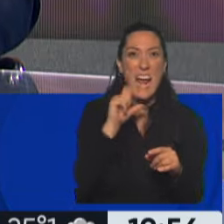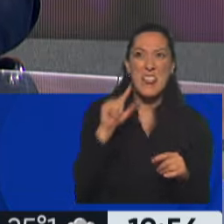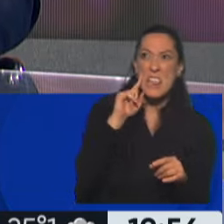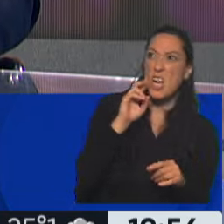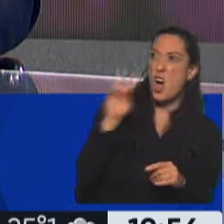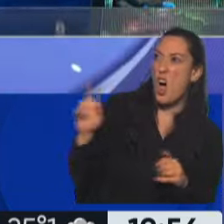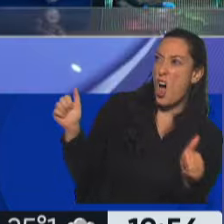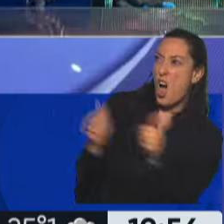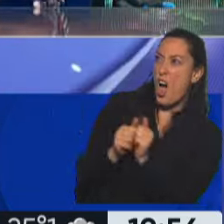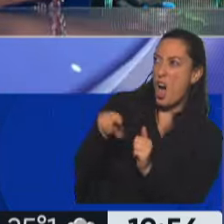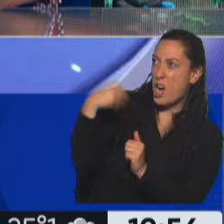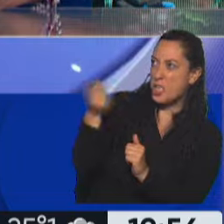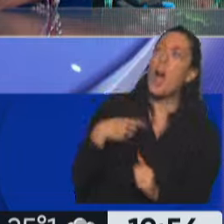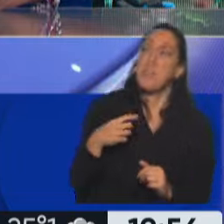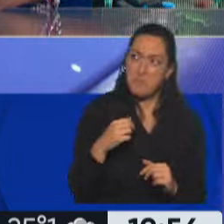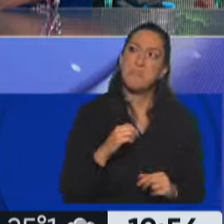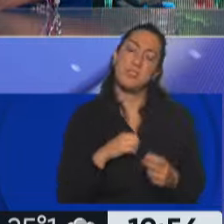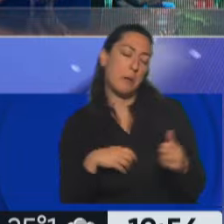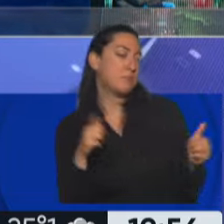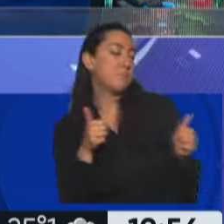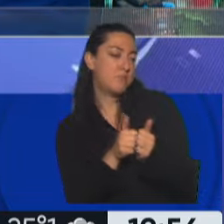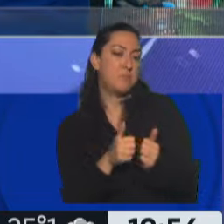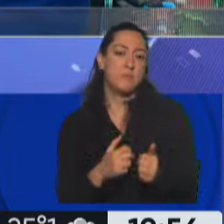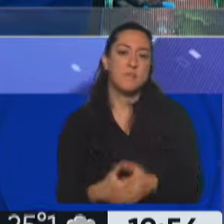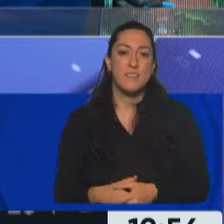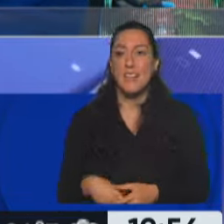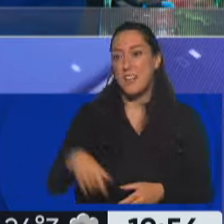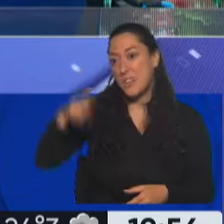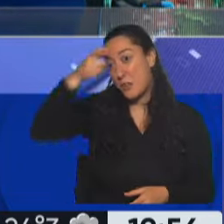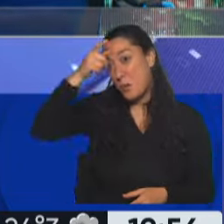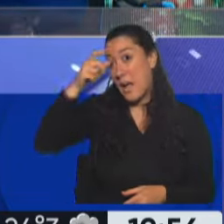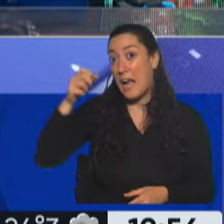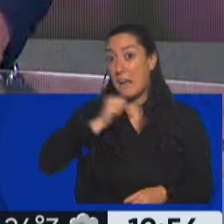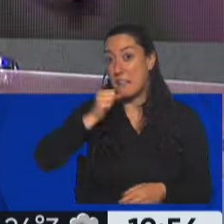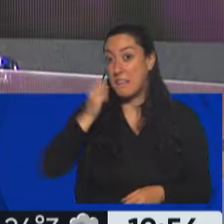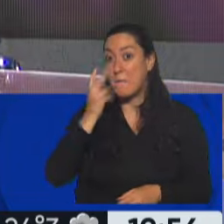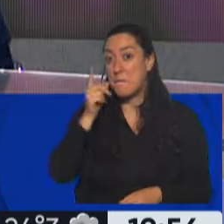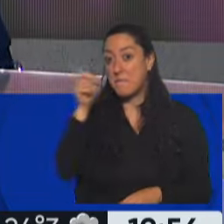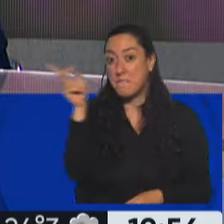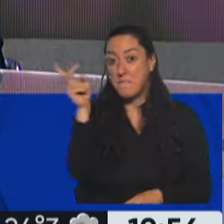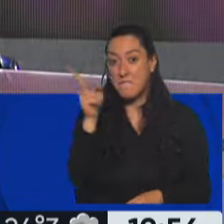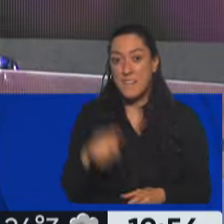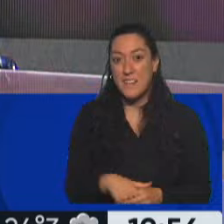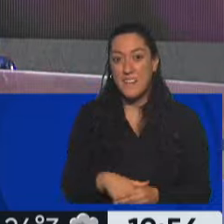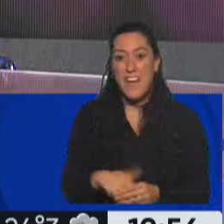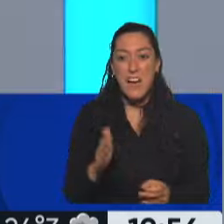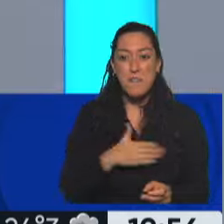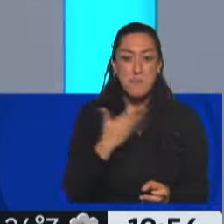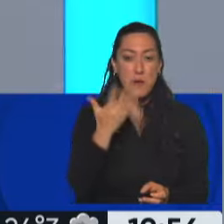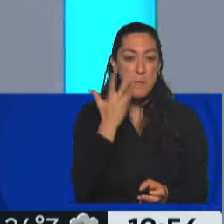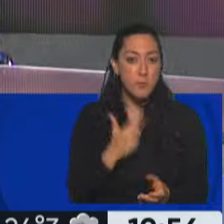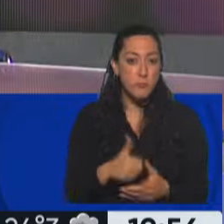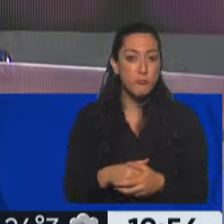con una cantante turca. Claro. Una cantante turca. ¿O no? Le gusta mucho el romance con Icardi y la